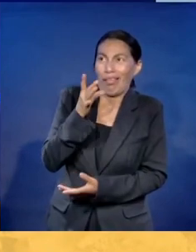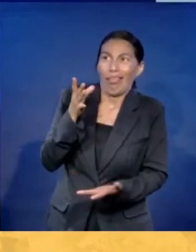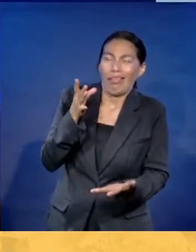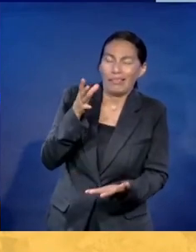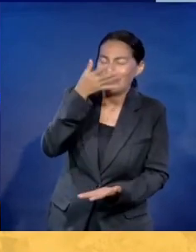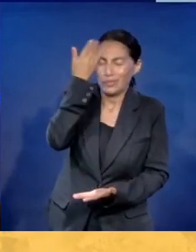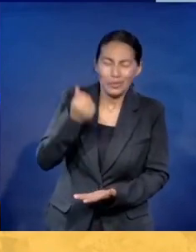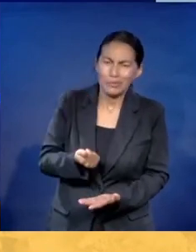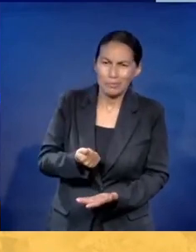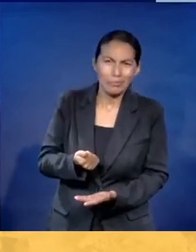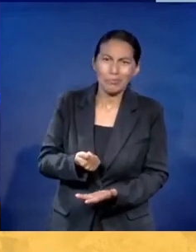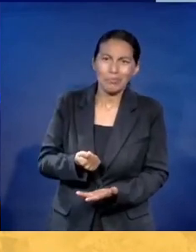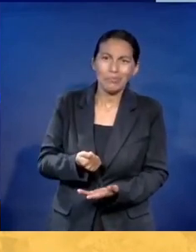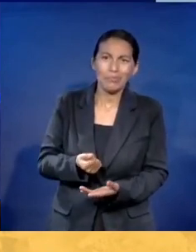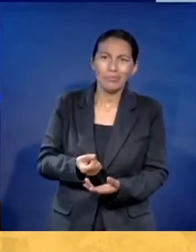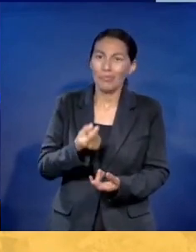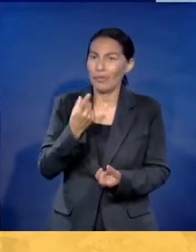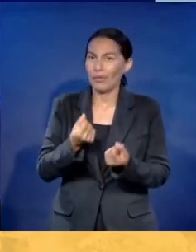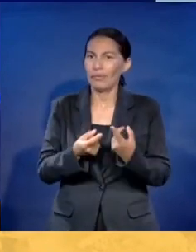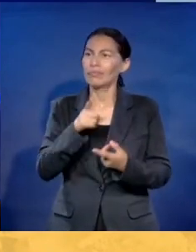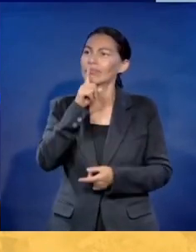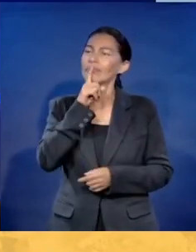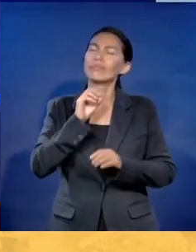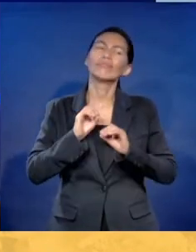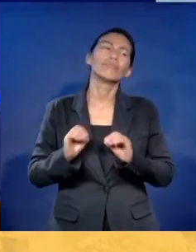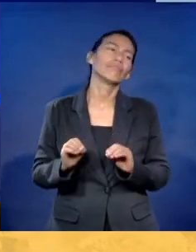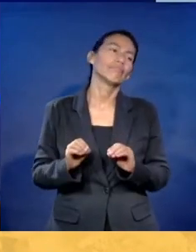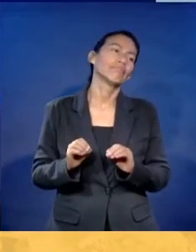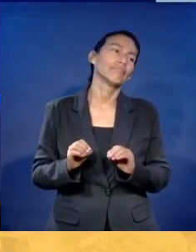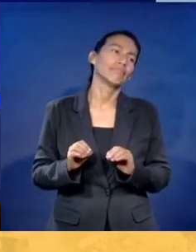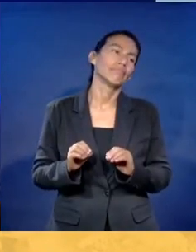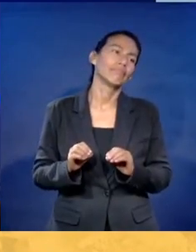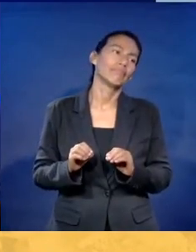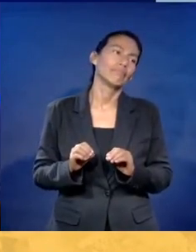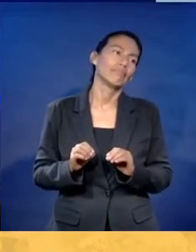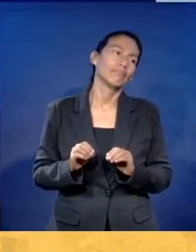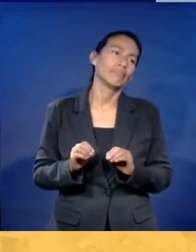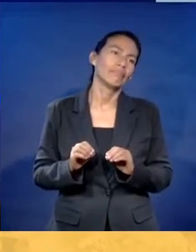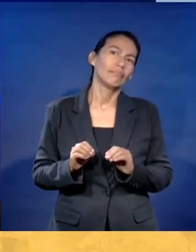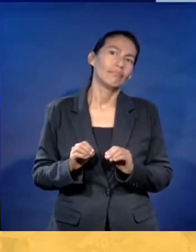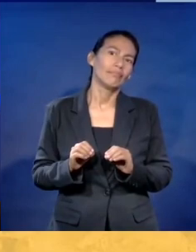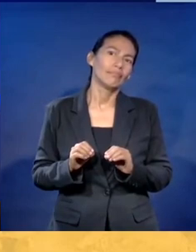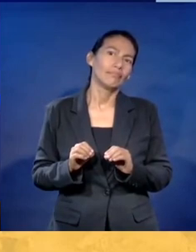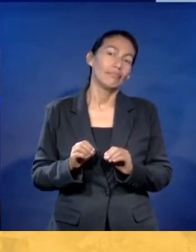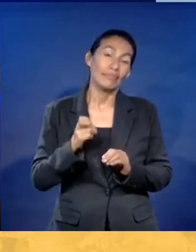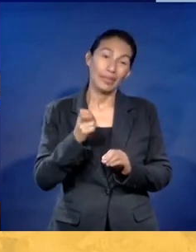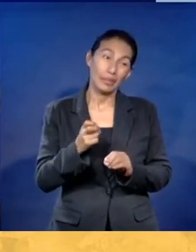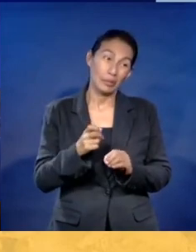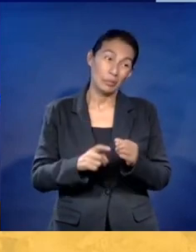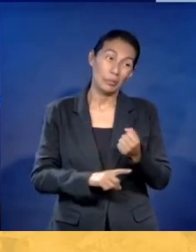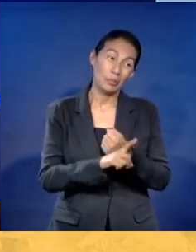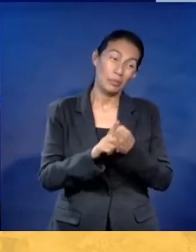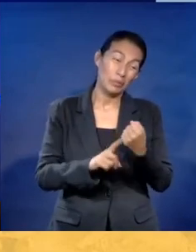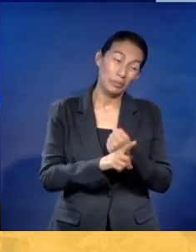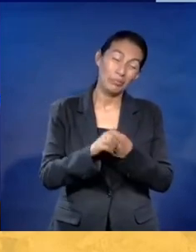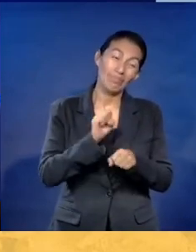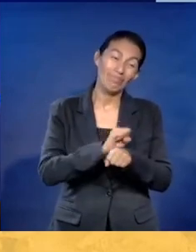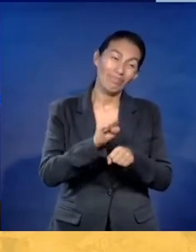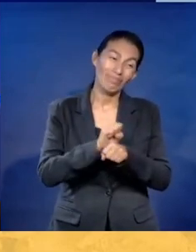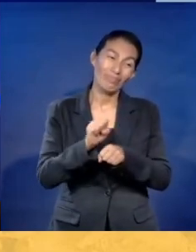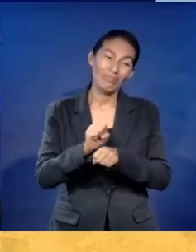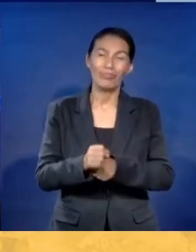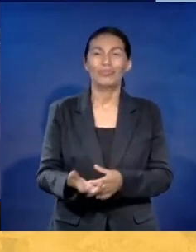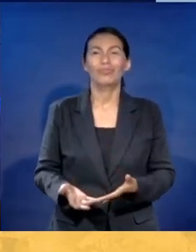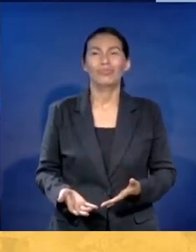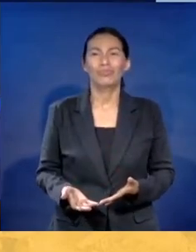algunos aplican la ley del hielo pero no ayuda eso es un eso es un trauma de secundaria usted ya está